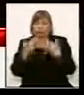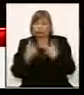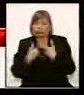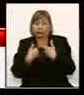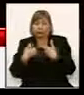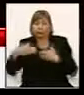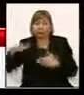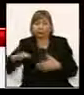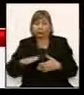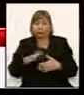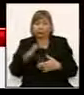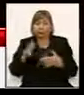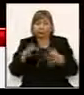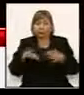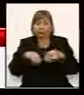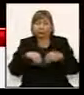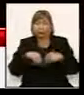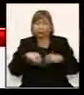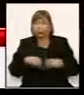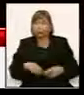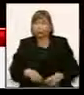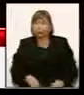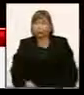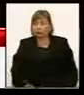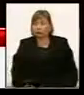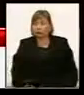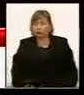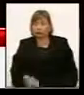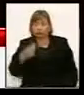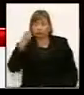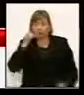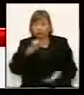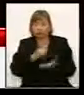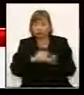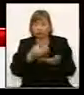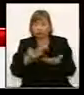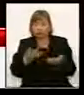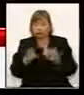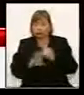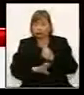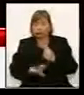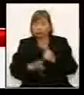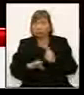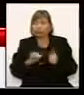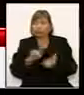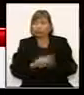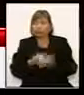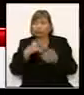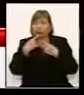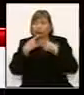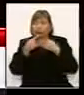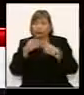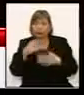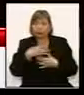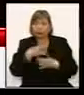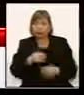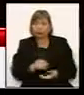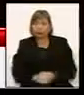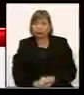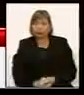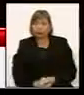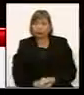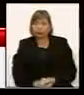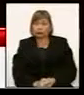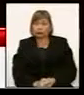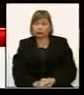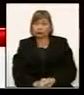viabilidad aprobada, está ahorita para lo que es básicamente la declaratoria de interés, en el proceso de declaratoria de